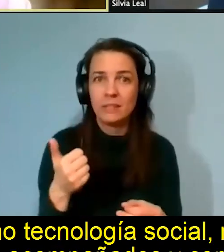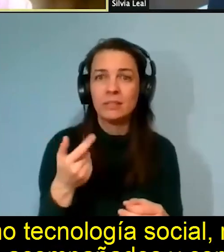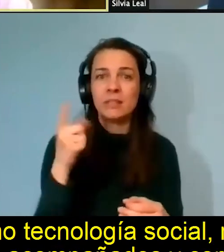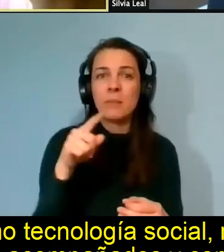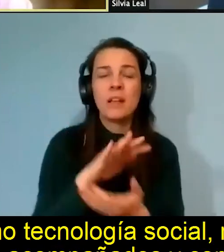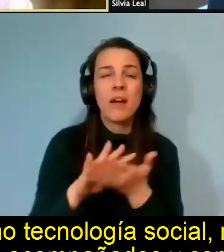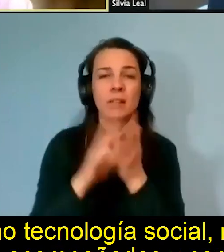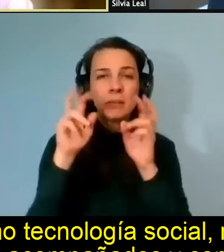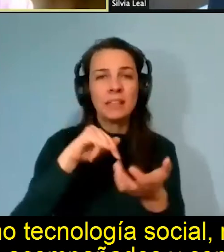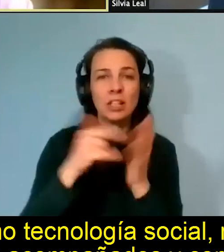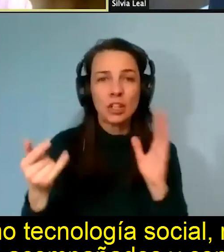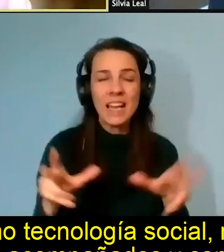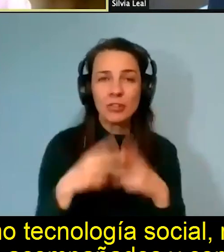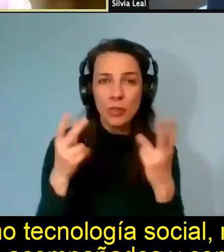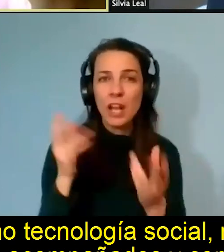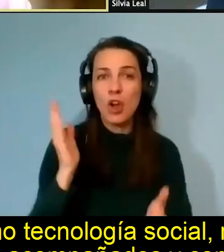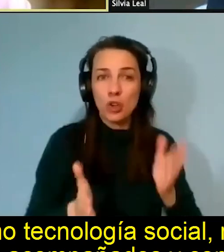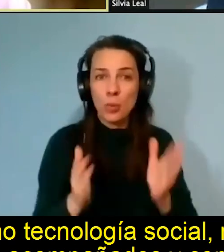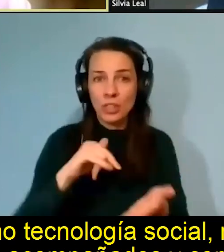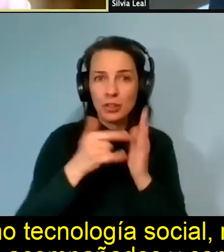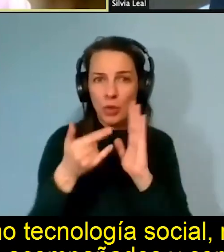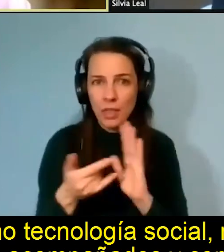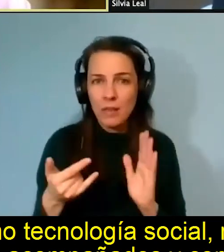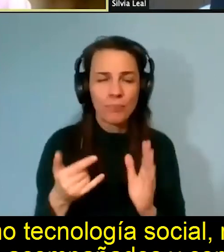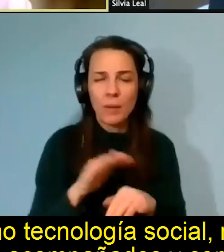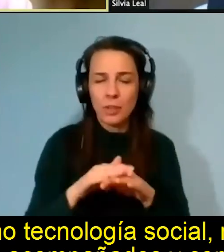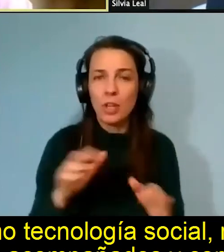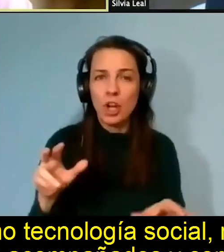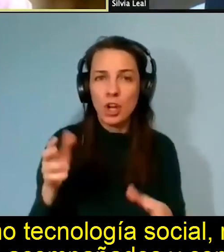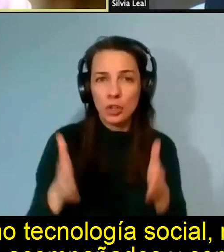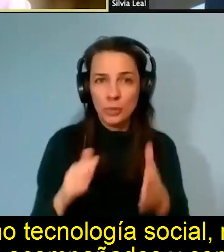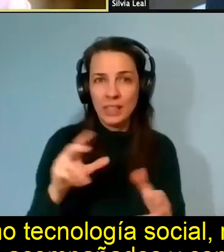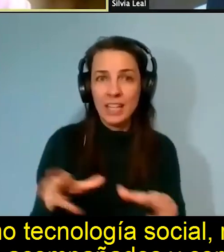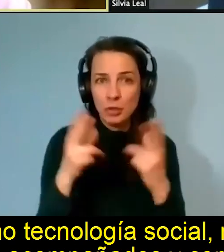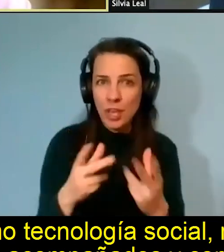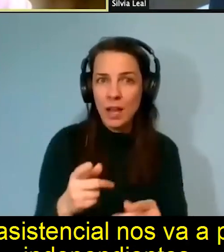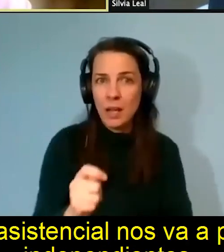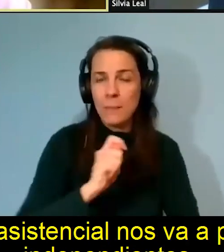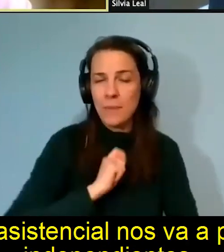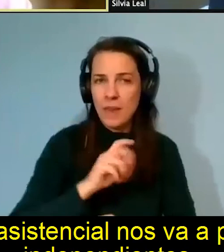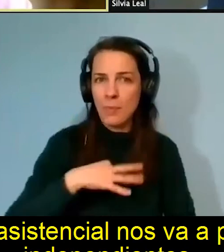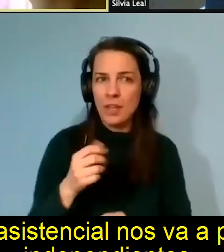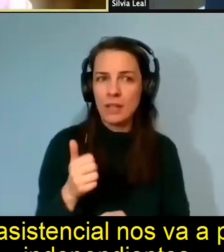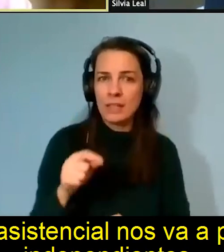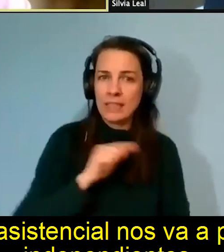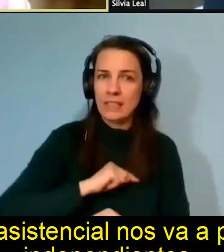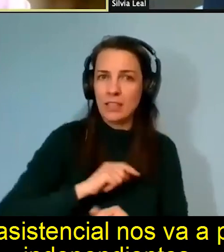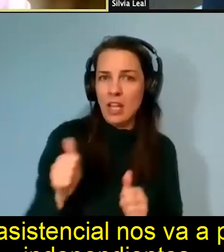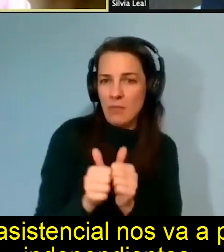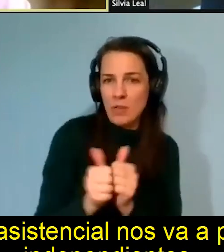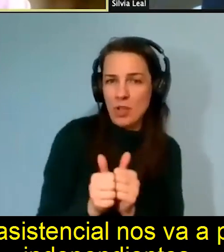tecnología social, robótica social, nos va a permitir estar más acompañados o comunicarnos mejor, ¿no? Cómo robótica